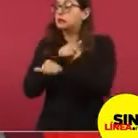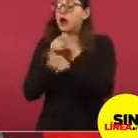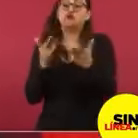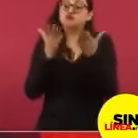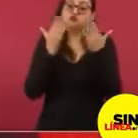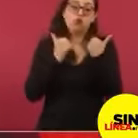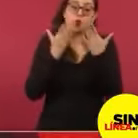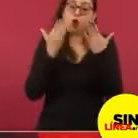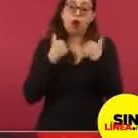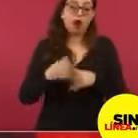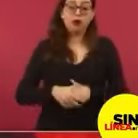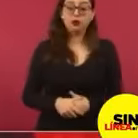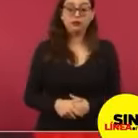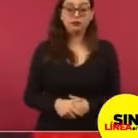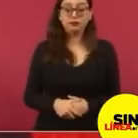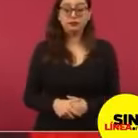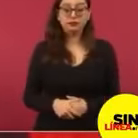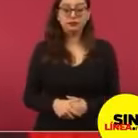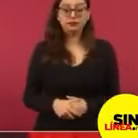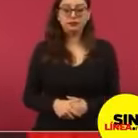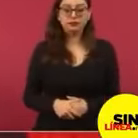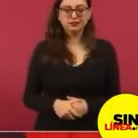Y siempre era el mismo cuento,